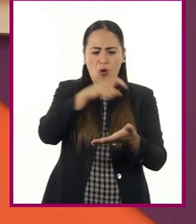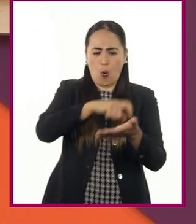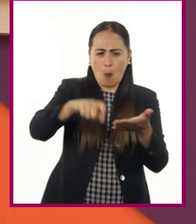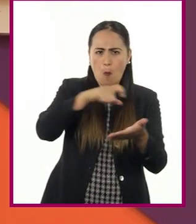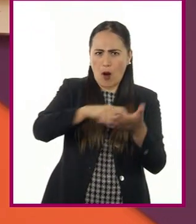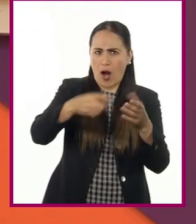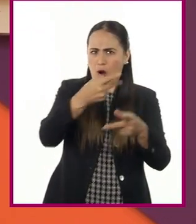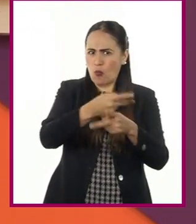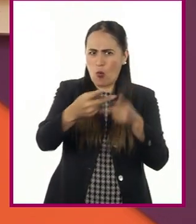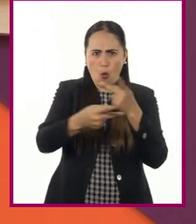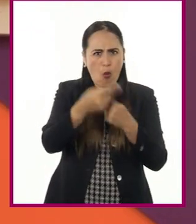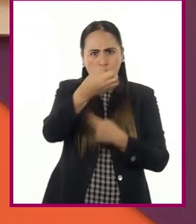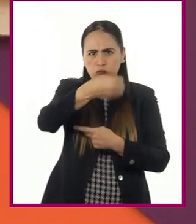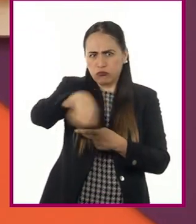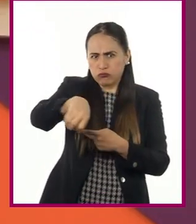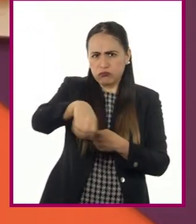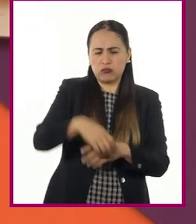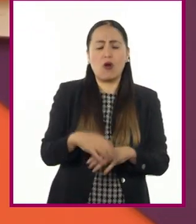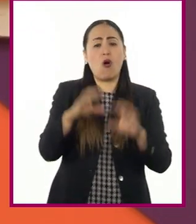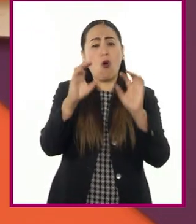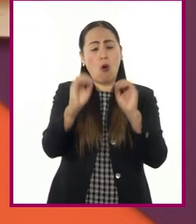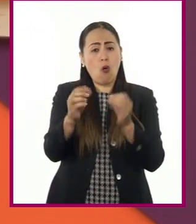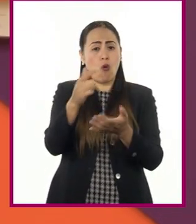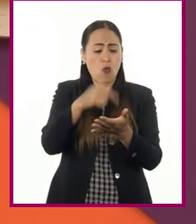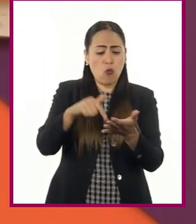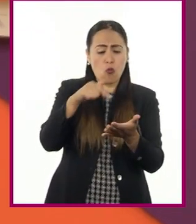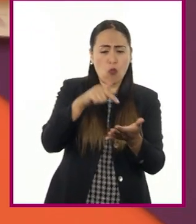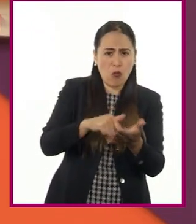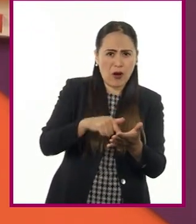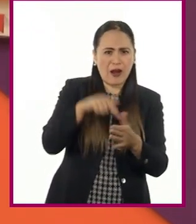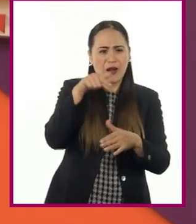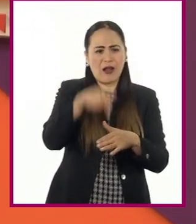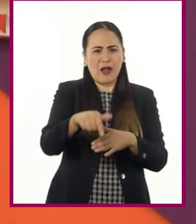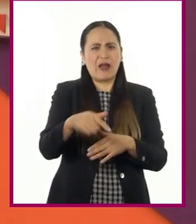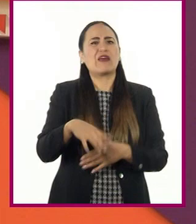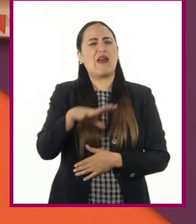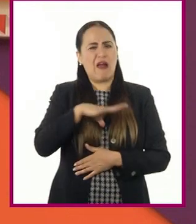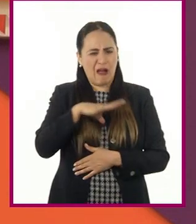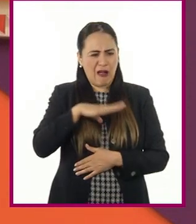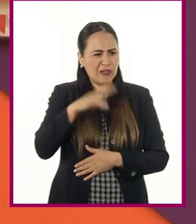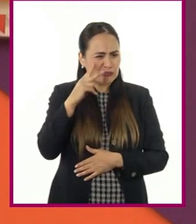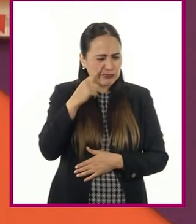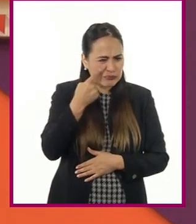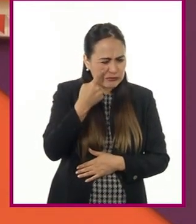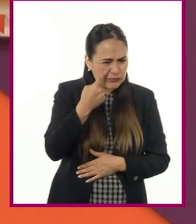productos. En algunas zonas geográficas hay escenarios de violencia